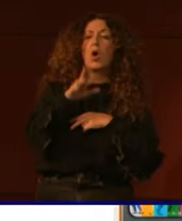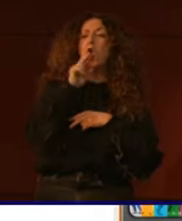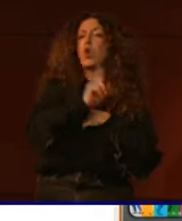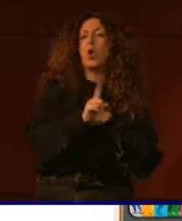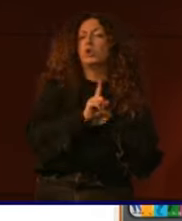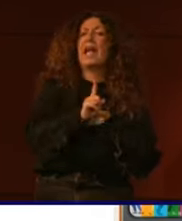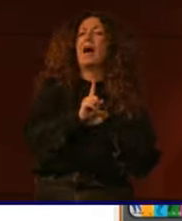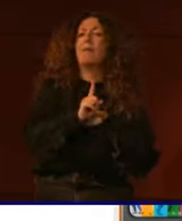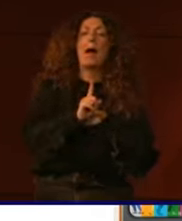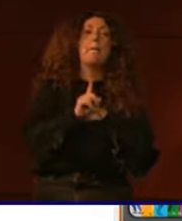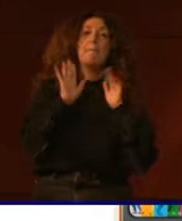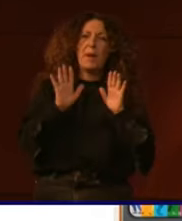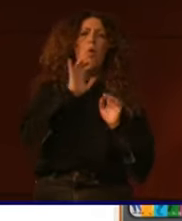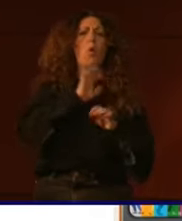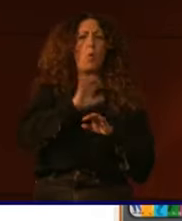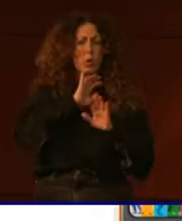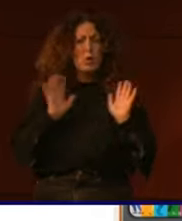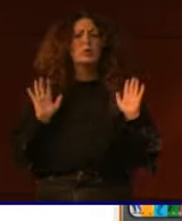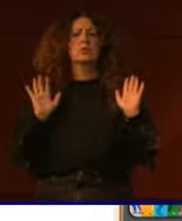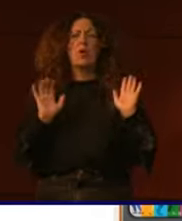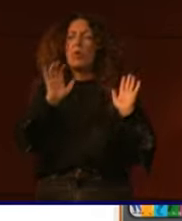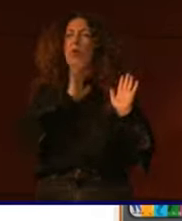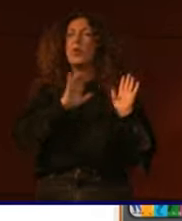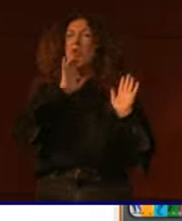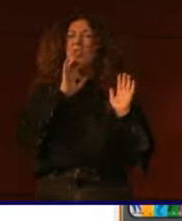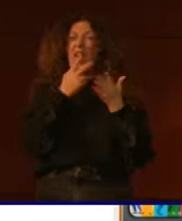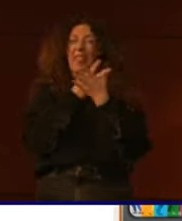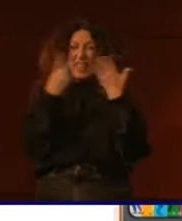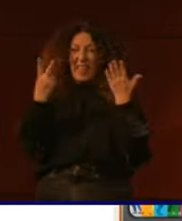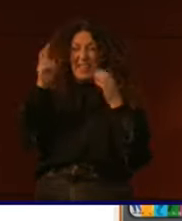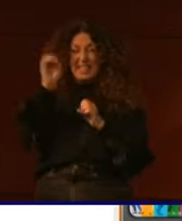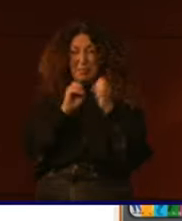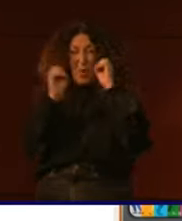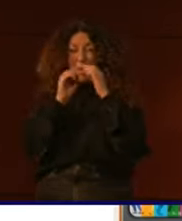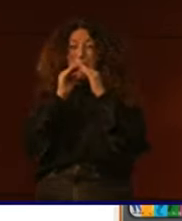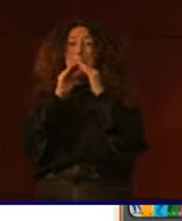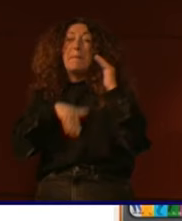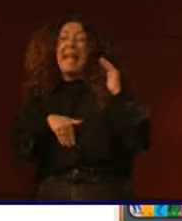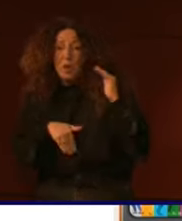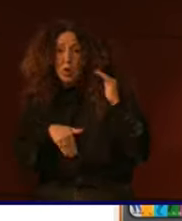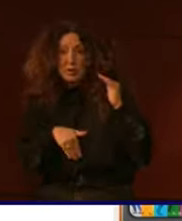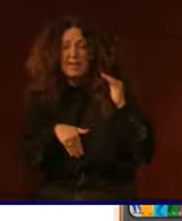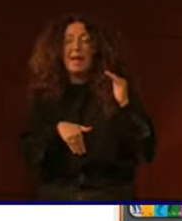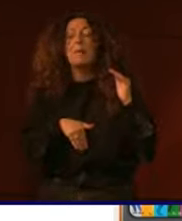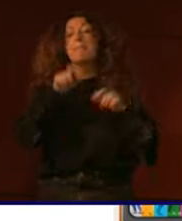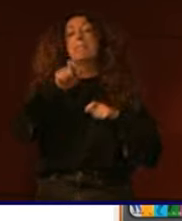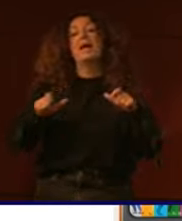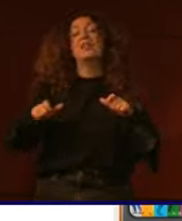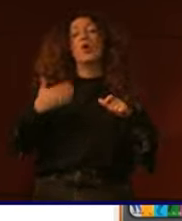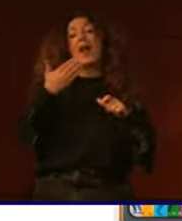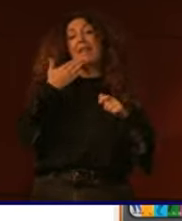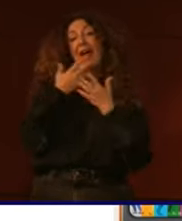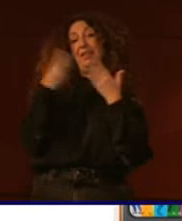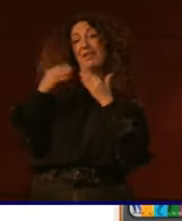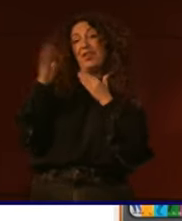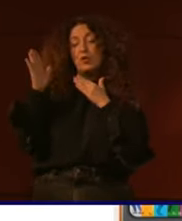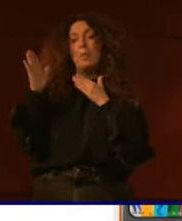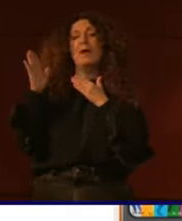es curioso que menos del 17% de los mayores de 18 años pertenecen a alguna